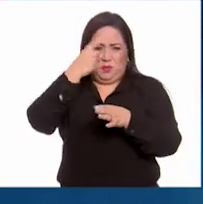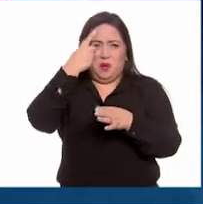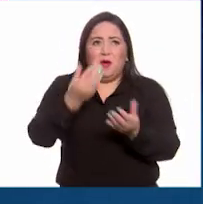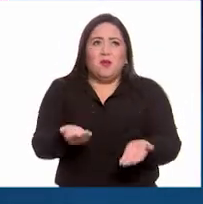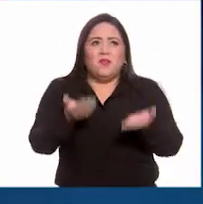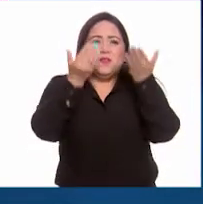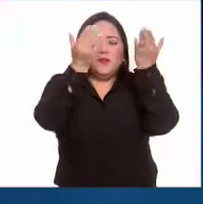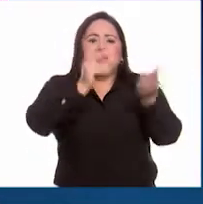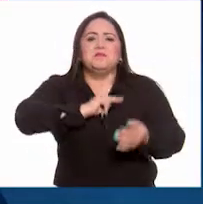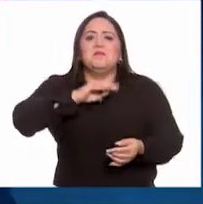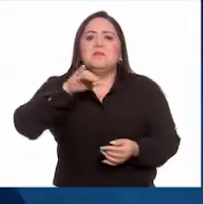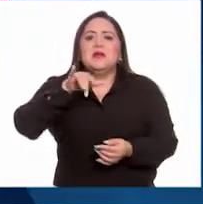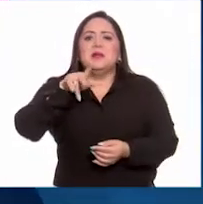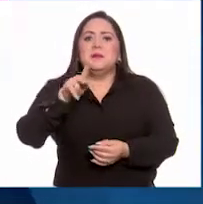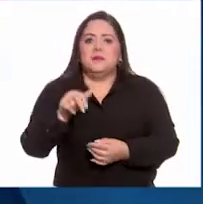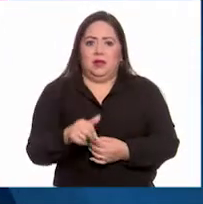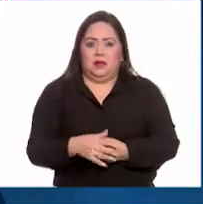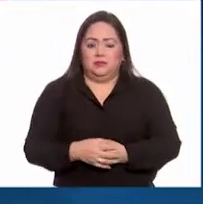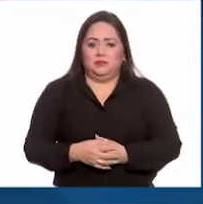ofrenda de mi milpa».